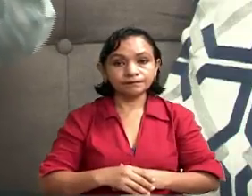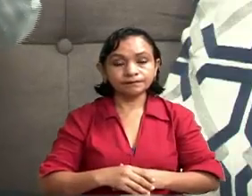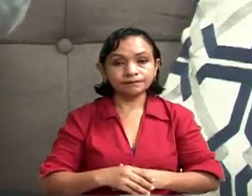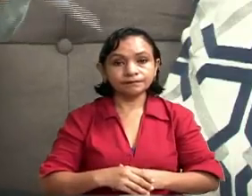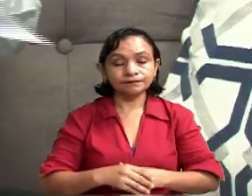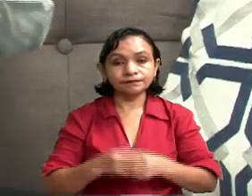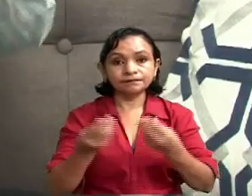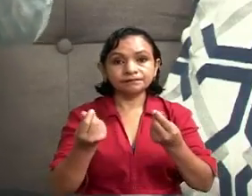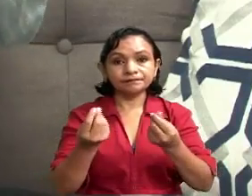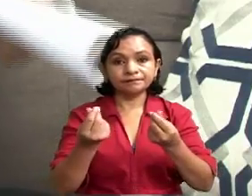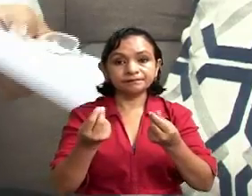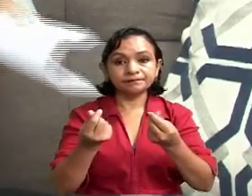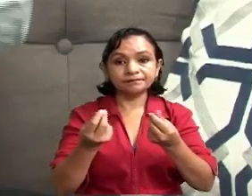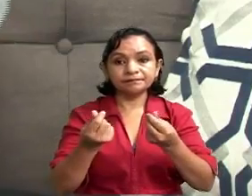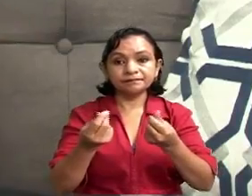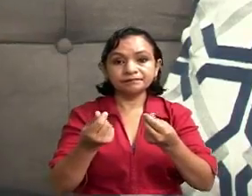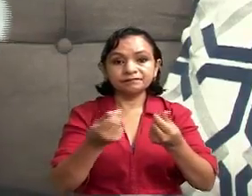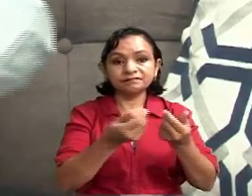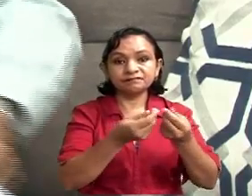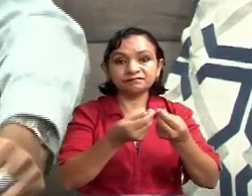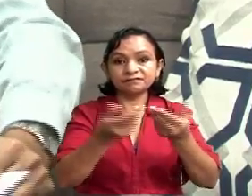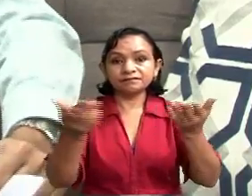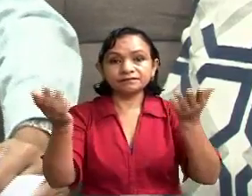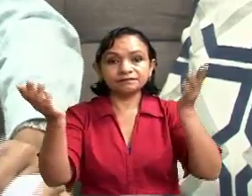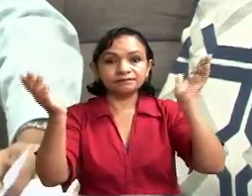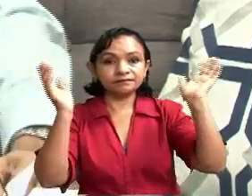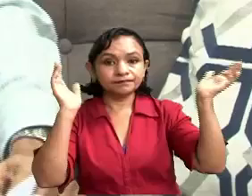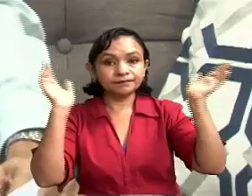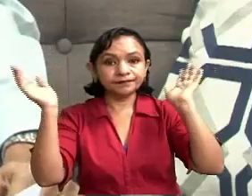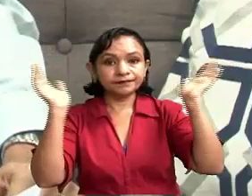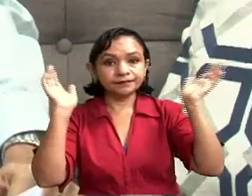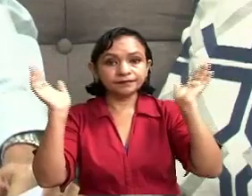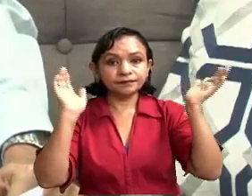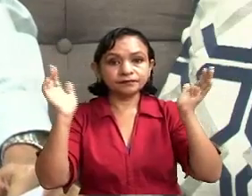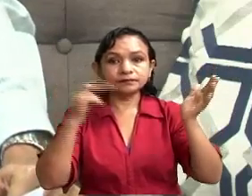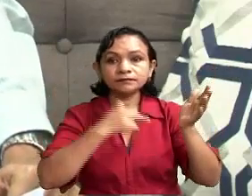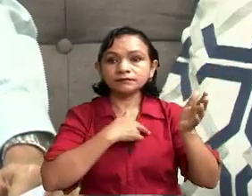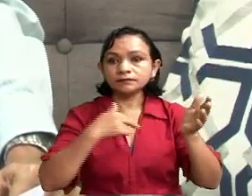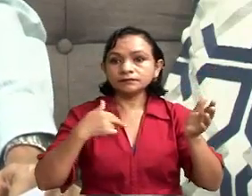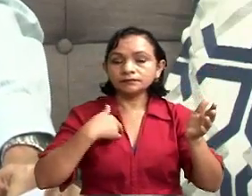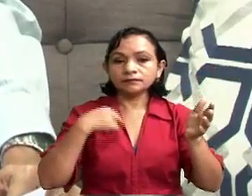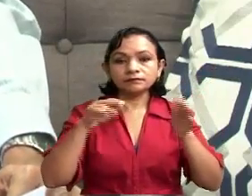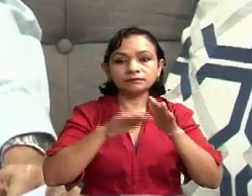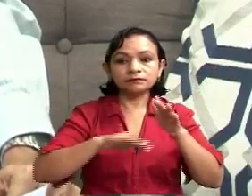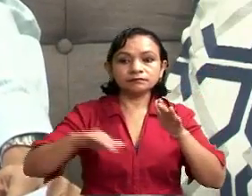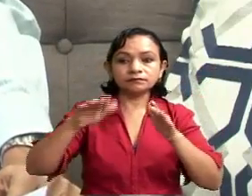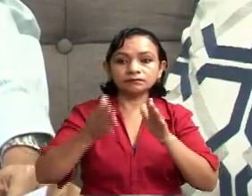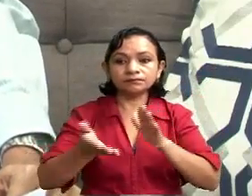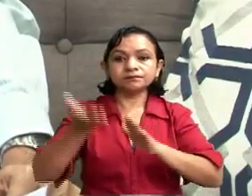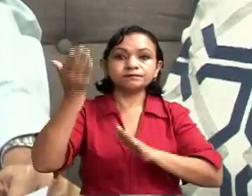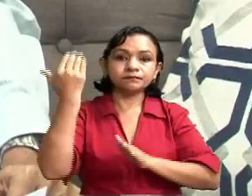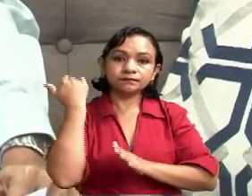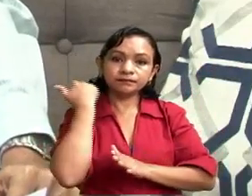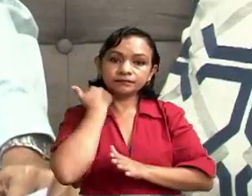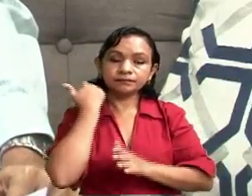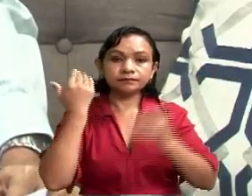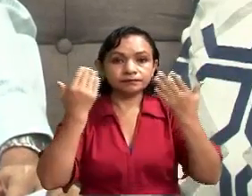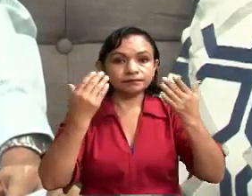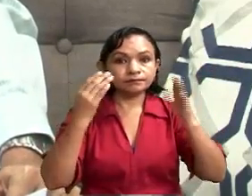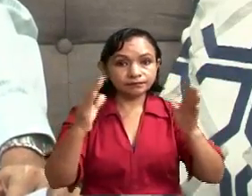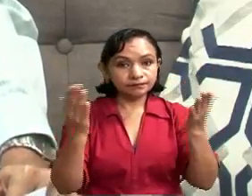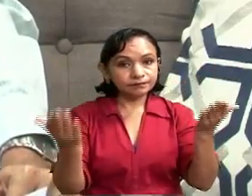demasiado moneda, demasiado recurso en el mercado, y entonces eso te puede generar inflación. Okay. ¿Ya?